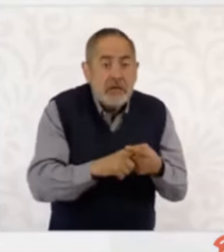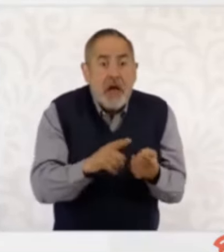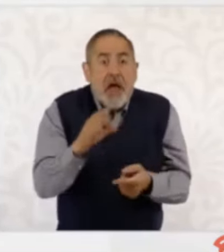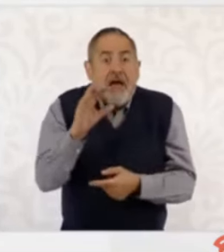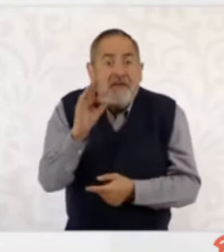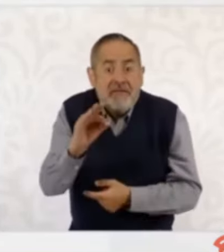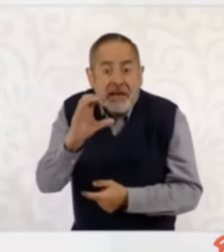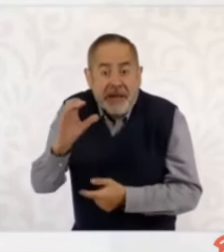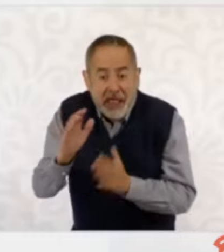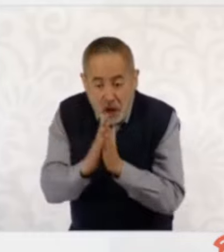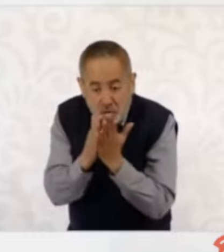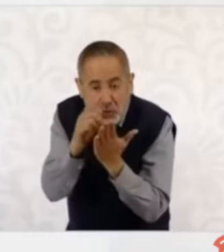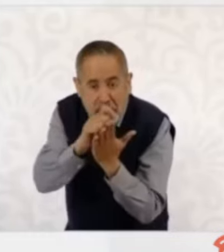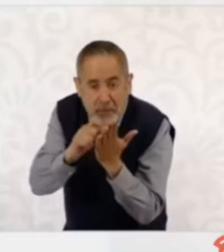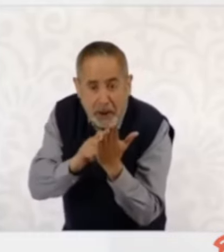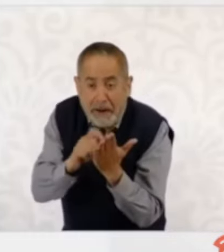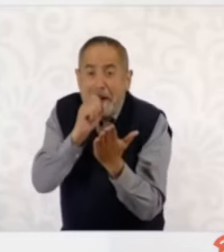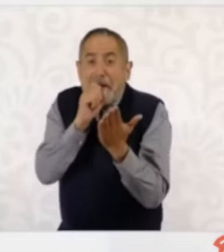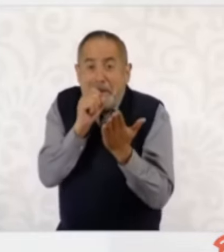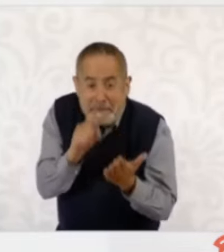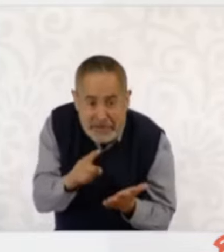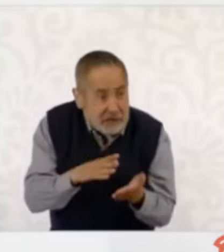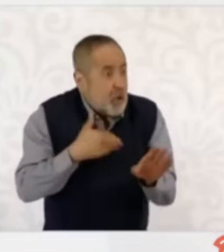Calderón en su libro